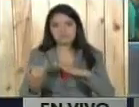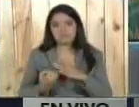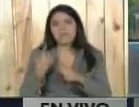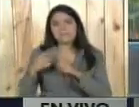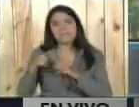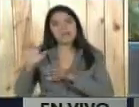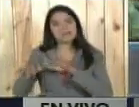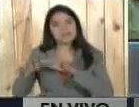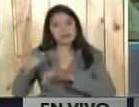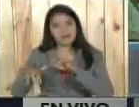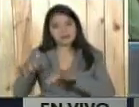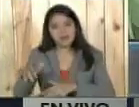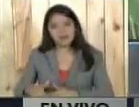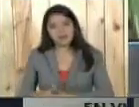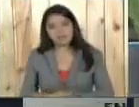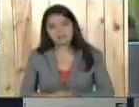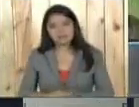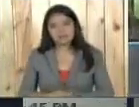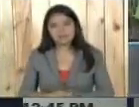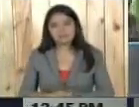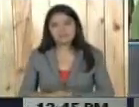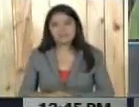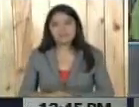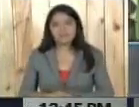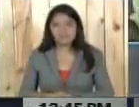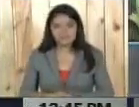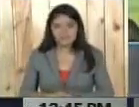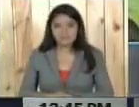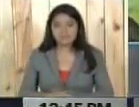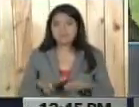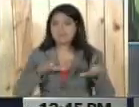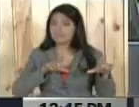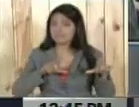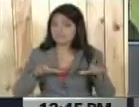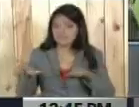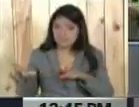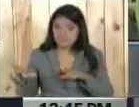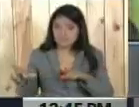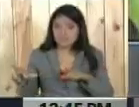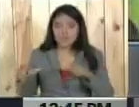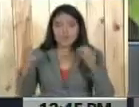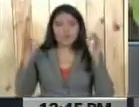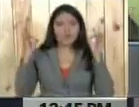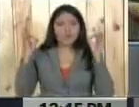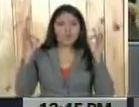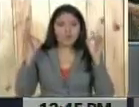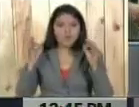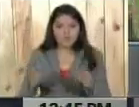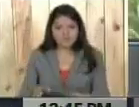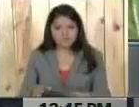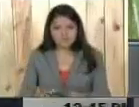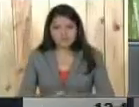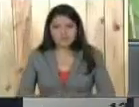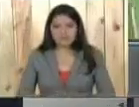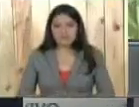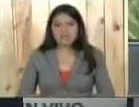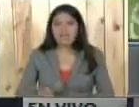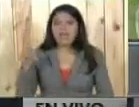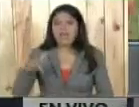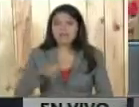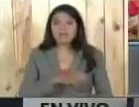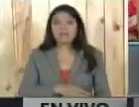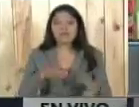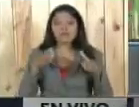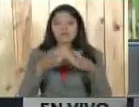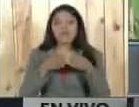secretarios, voy a dejar instalada oficialmente esta sesión que